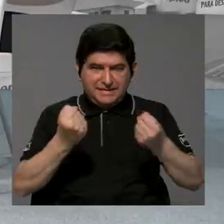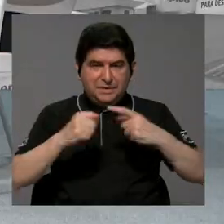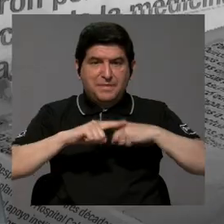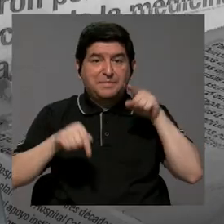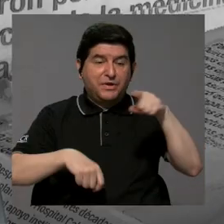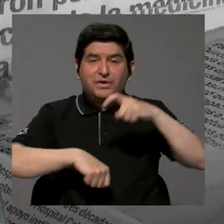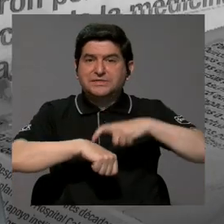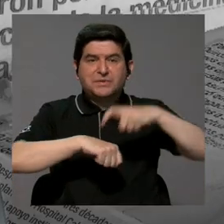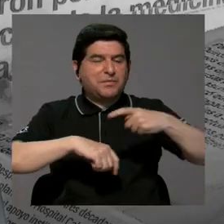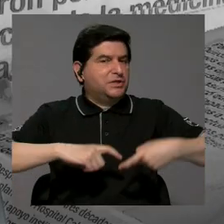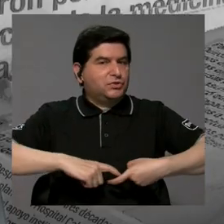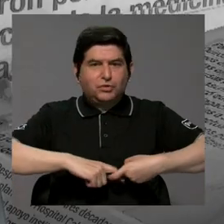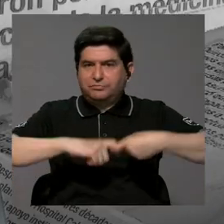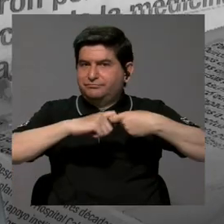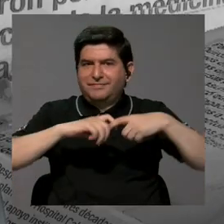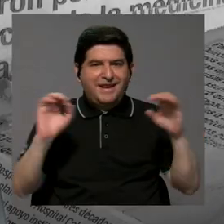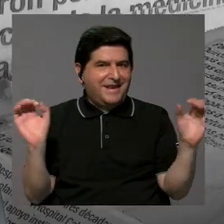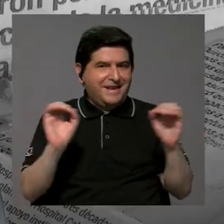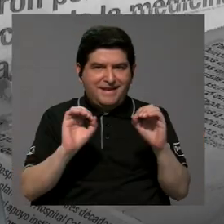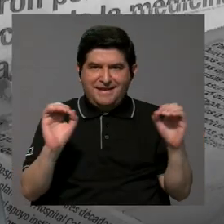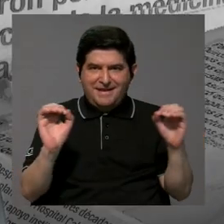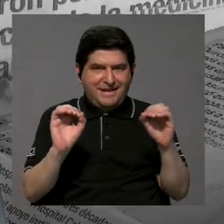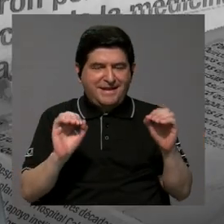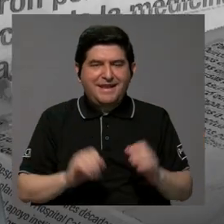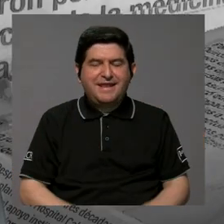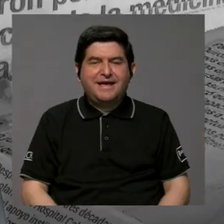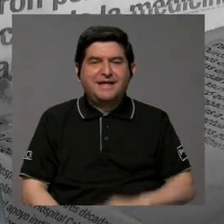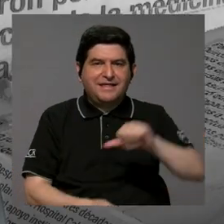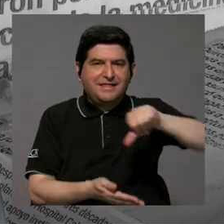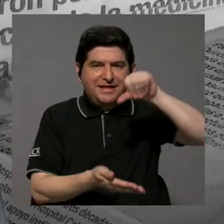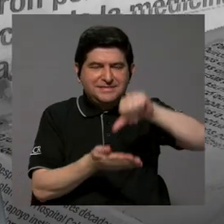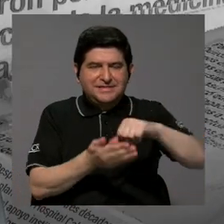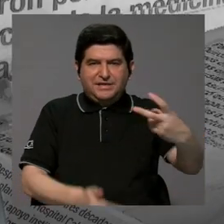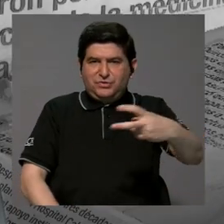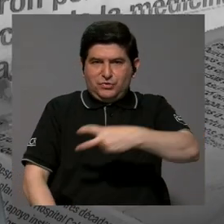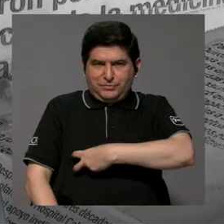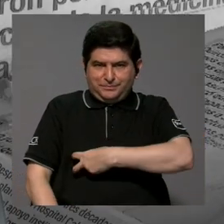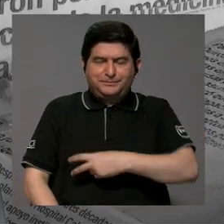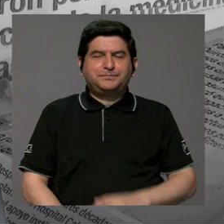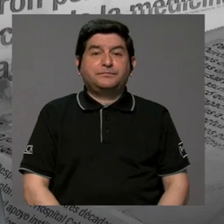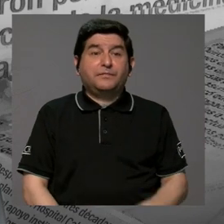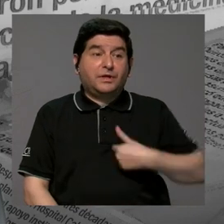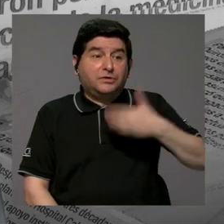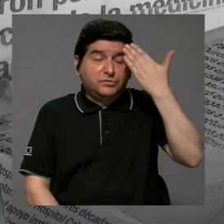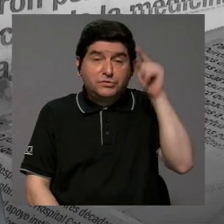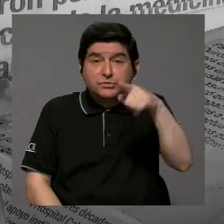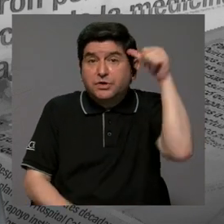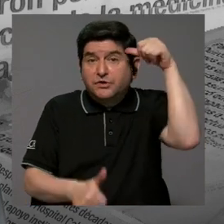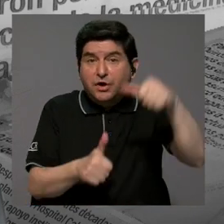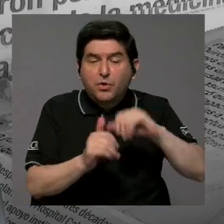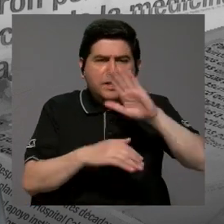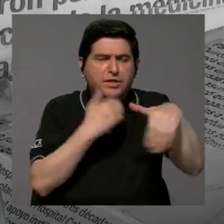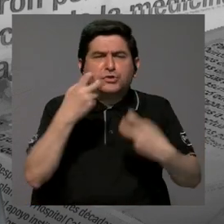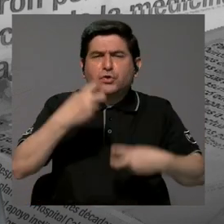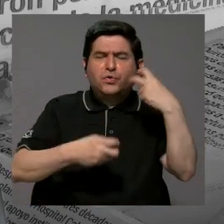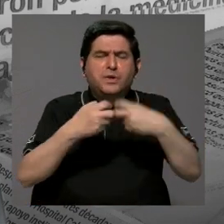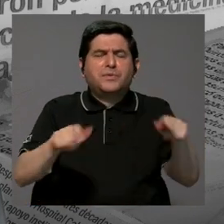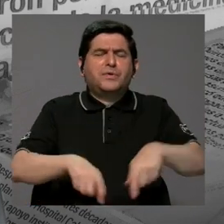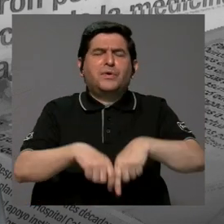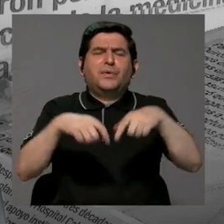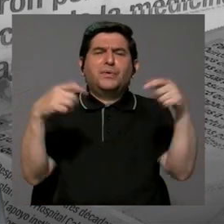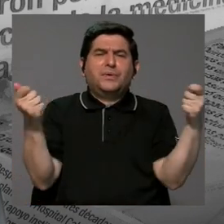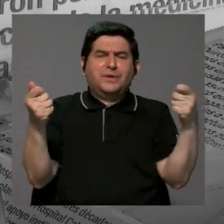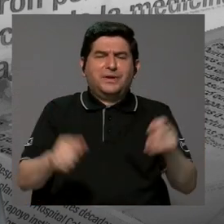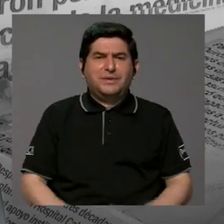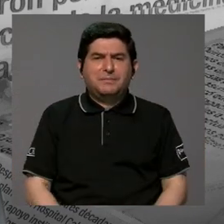salud, pero ahí no se suspendió absolutamente a ningún centro de trasplante. Entonces, yo no sé si usted recuerda todo el escándalo en la